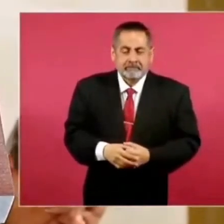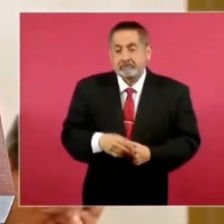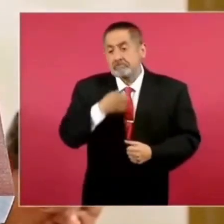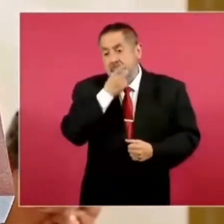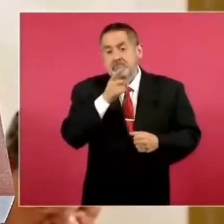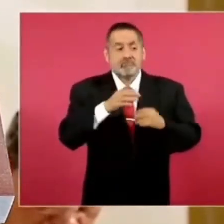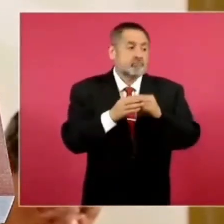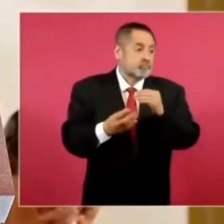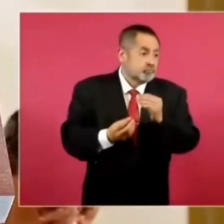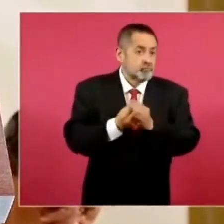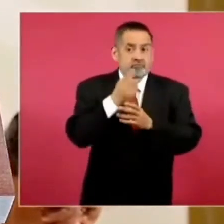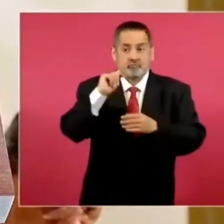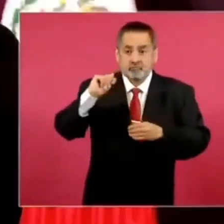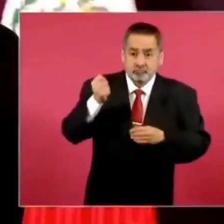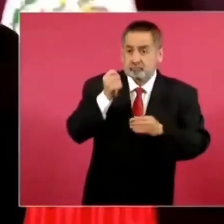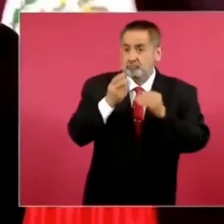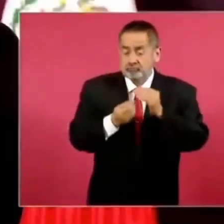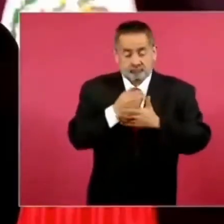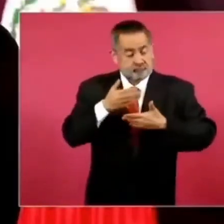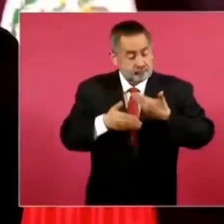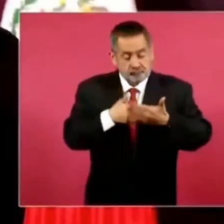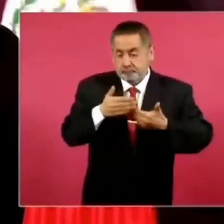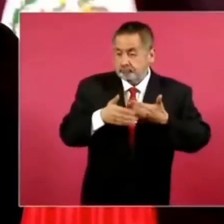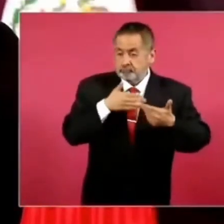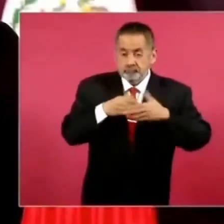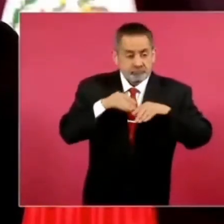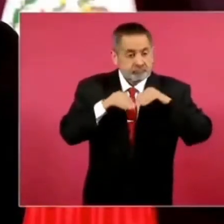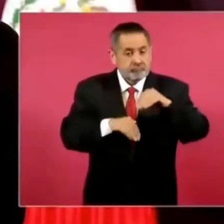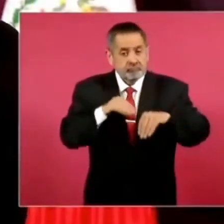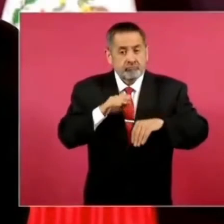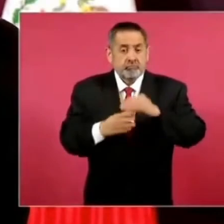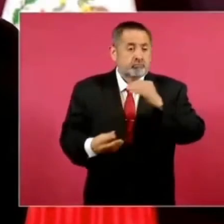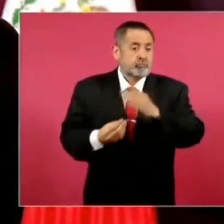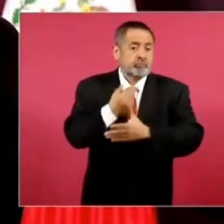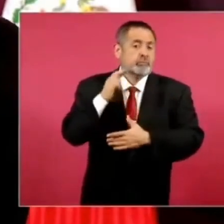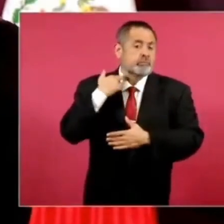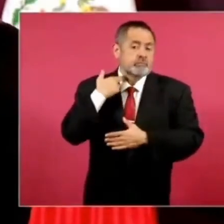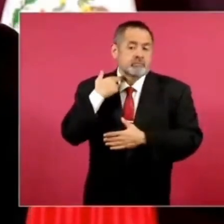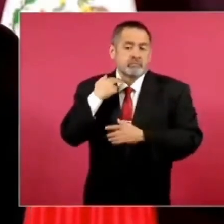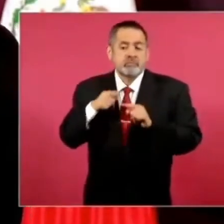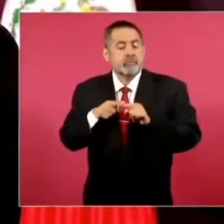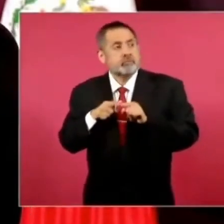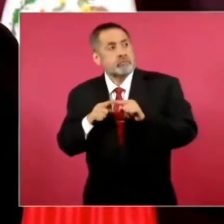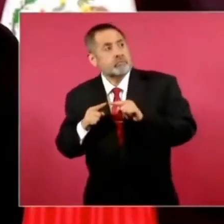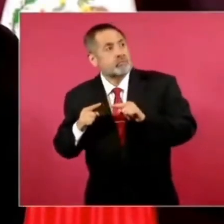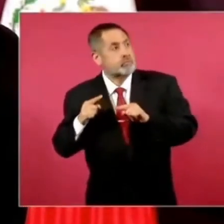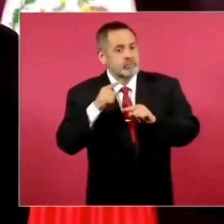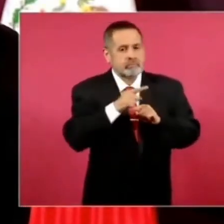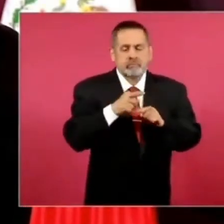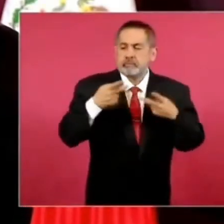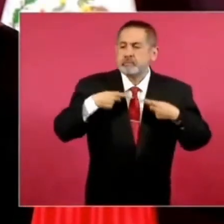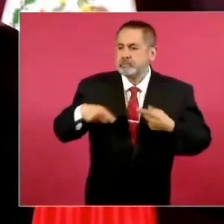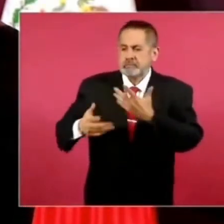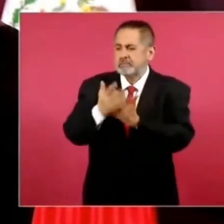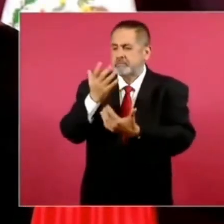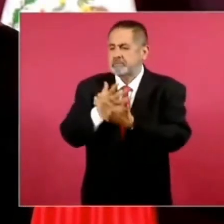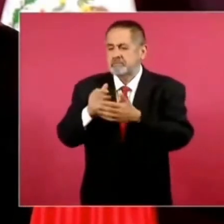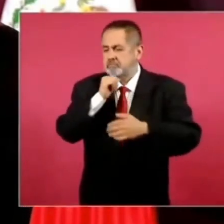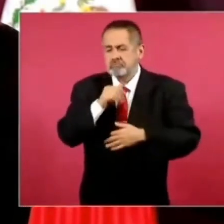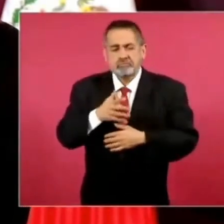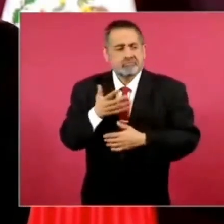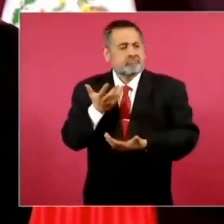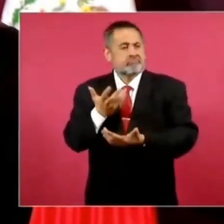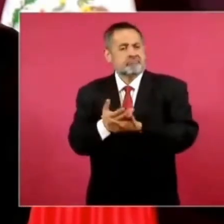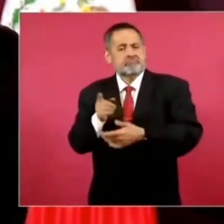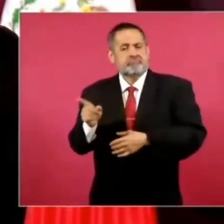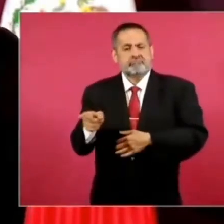tecnológico va a crear robots y ya no se va a necesitar la fuerza de trabajo, todo va a